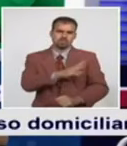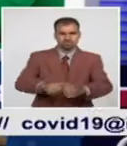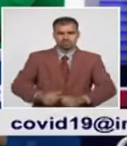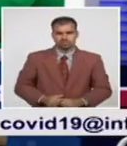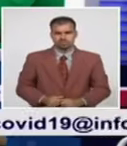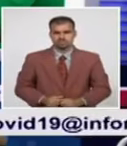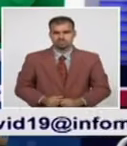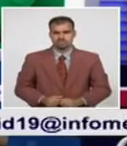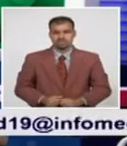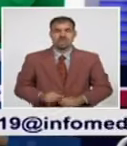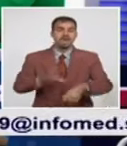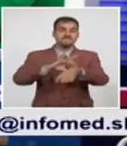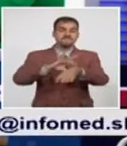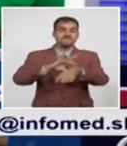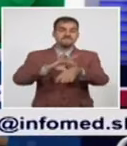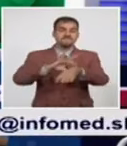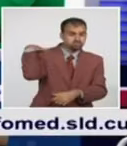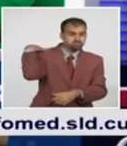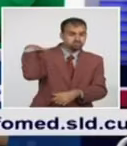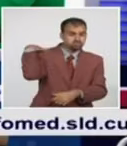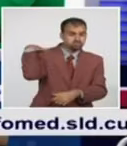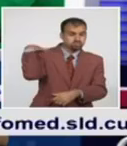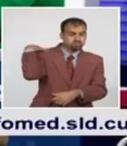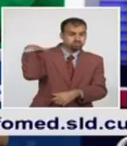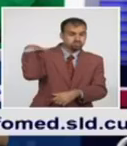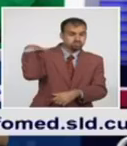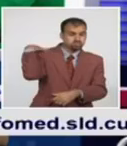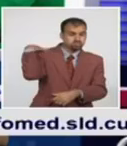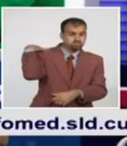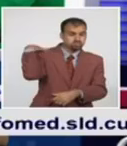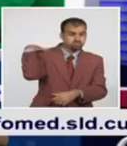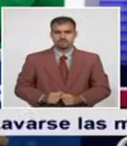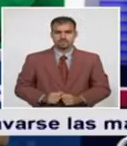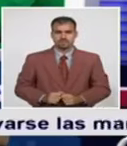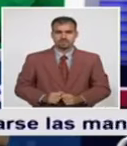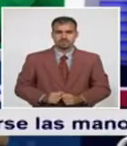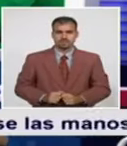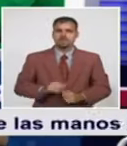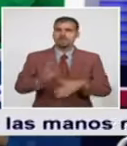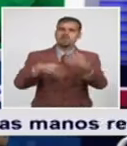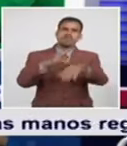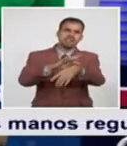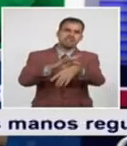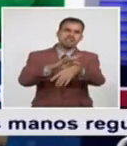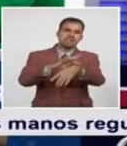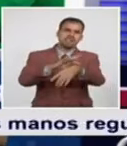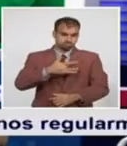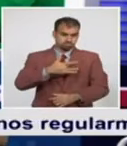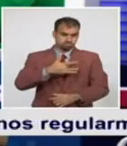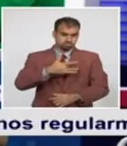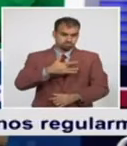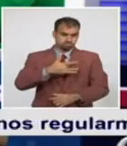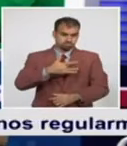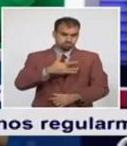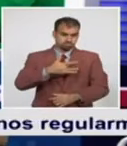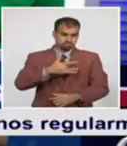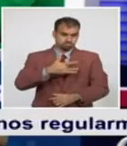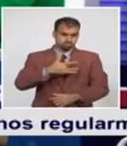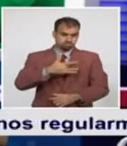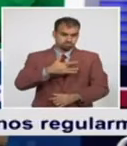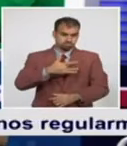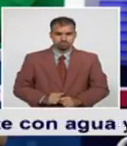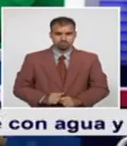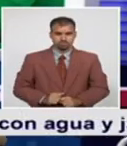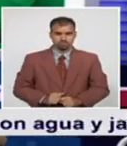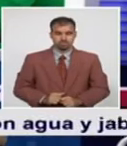enfermedad pulmonar obstructiva crónica, insuficiencia cardíaca y una miocardiopatía dilatada. O sea, una